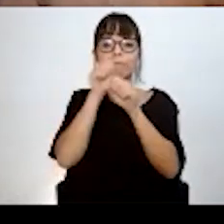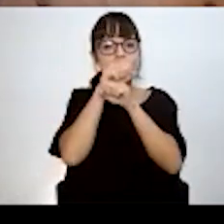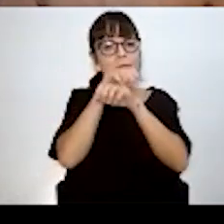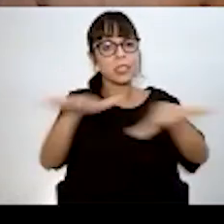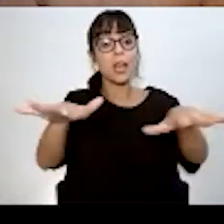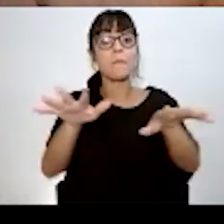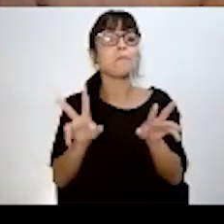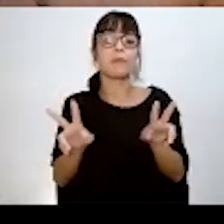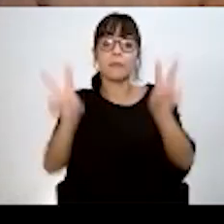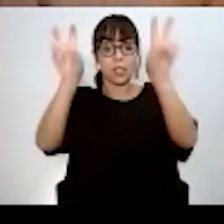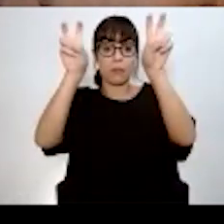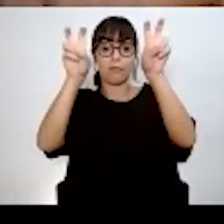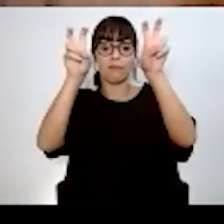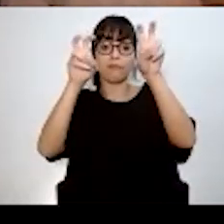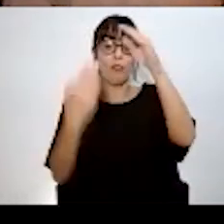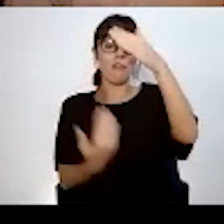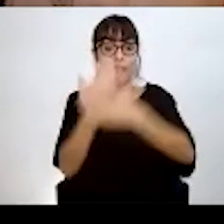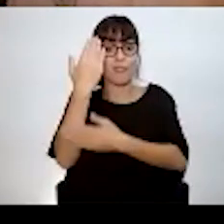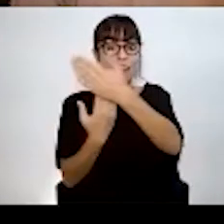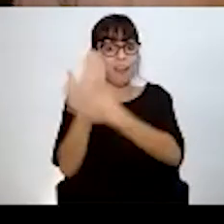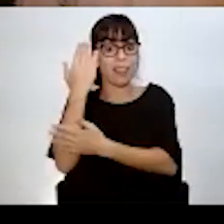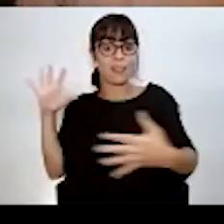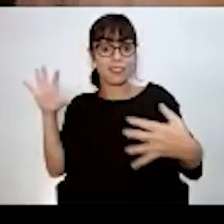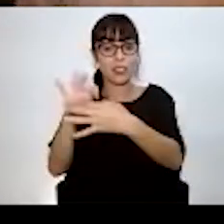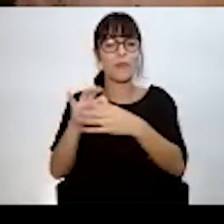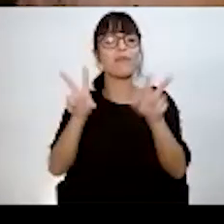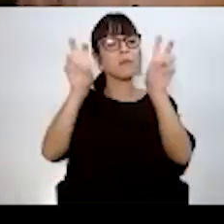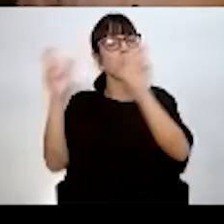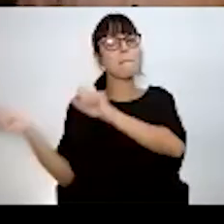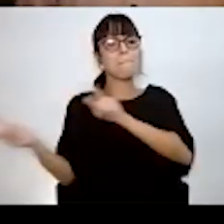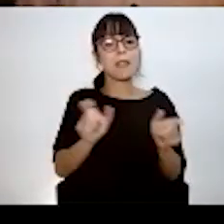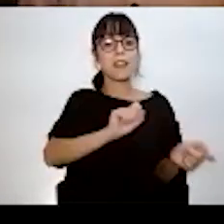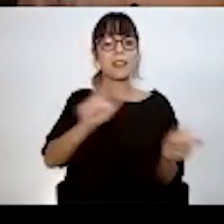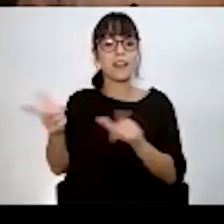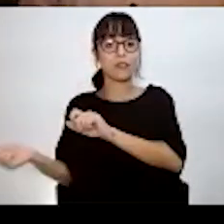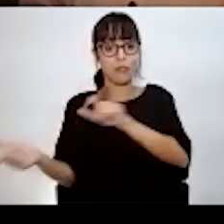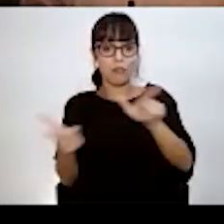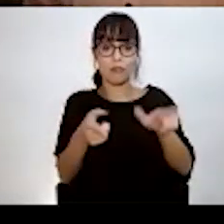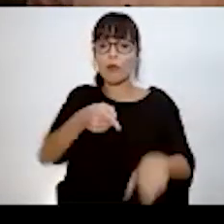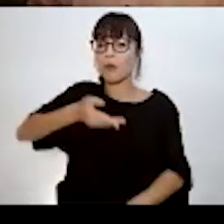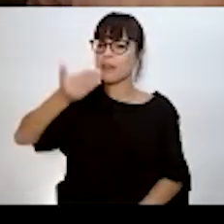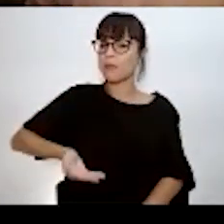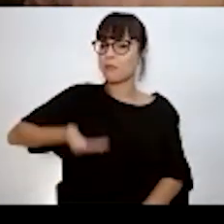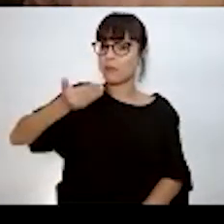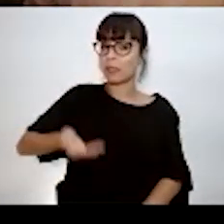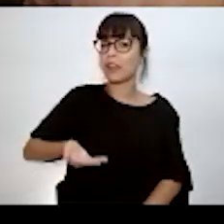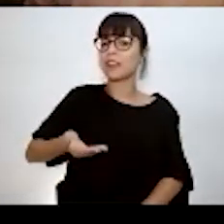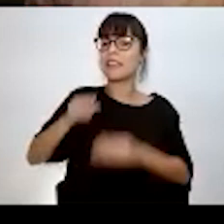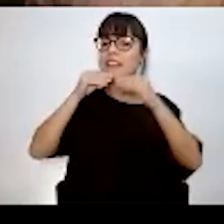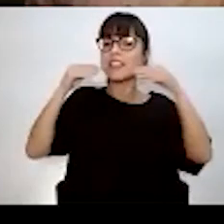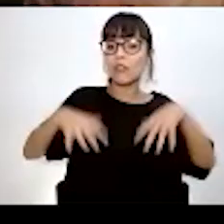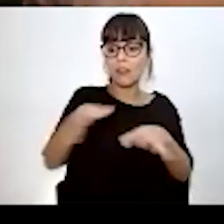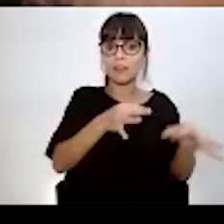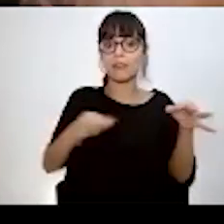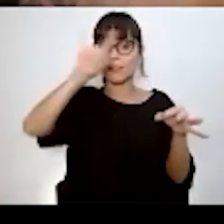con el motivo de estas jornadas, ¿no? Las migraciones constituyen un elemento esencial en buena parte del discurso histórico del